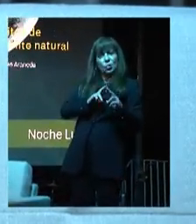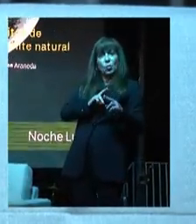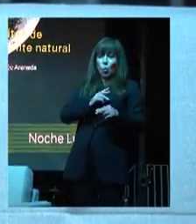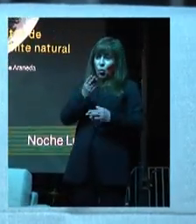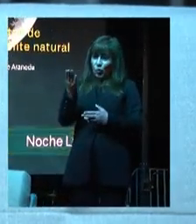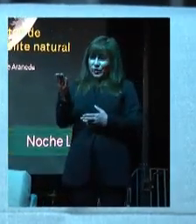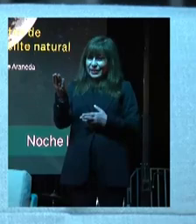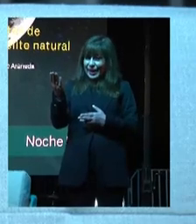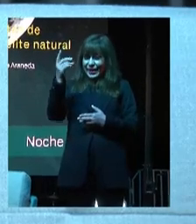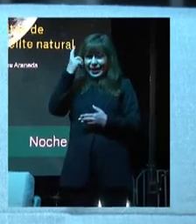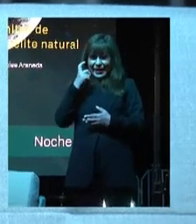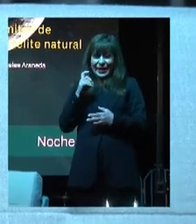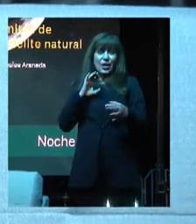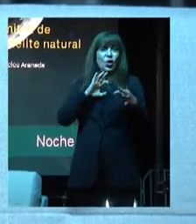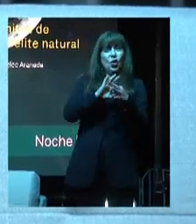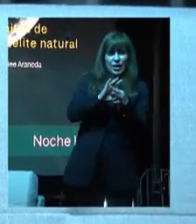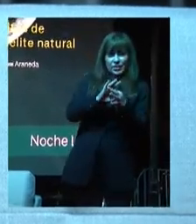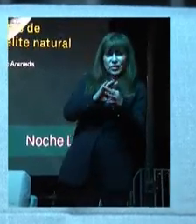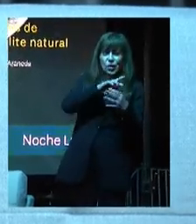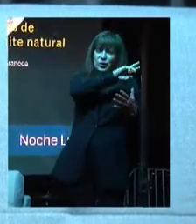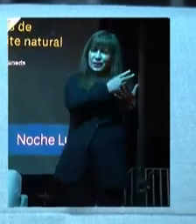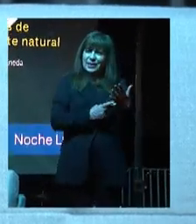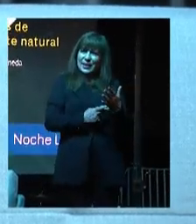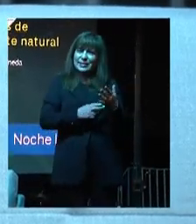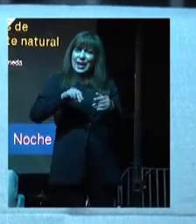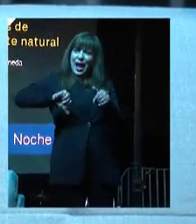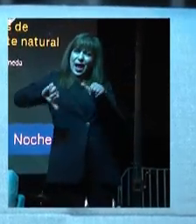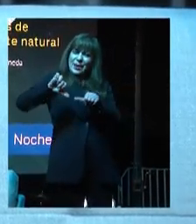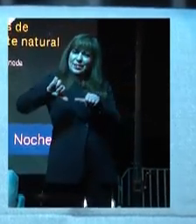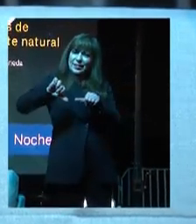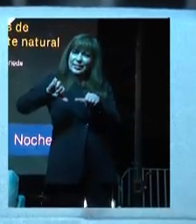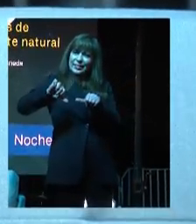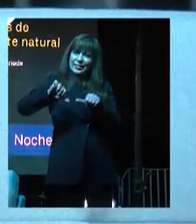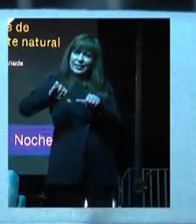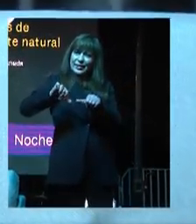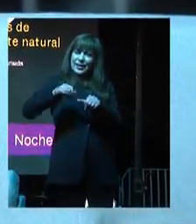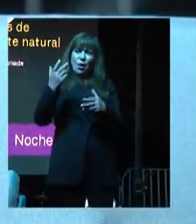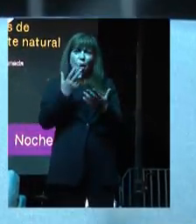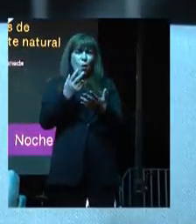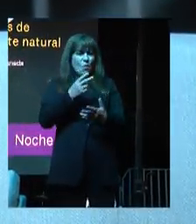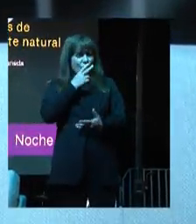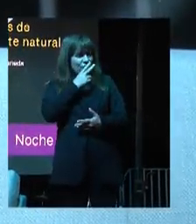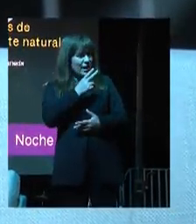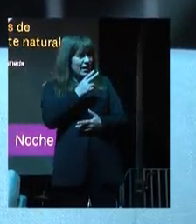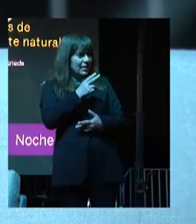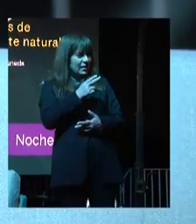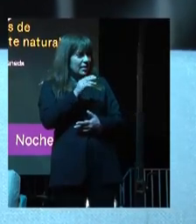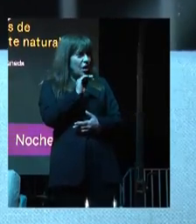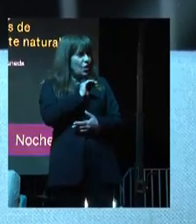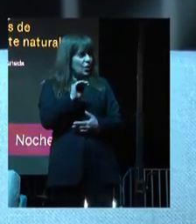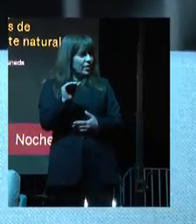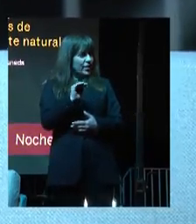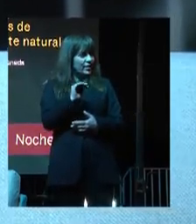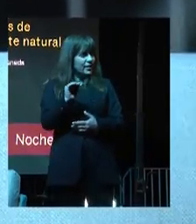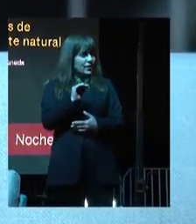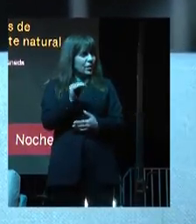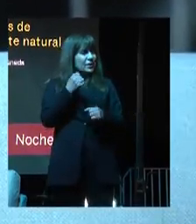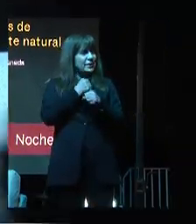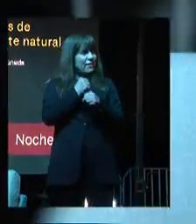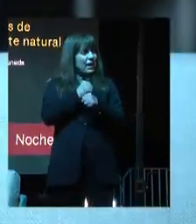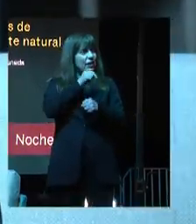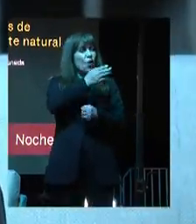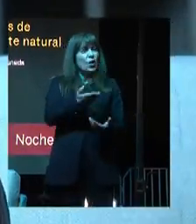conexión? ¿Cómo puede la ciencia y el arte verlo a los niños para poder trabajar con